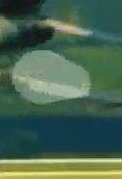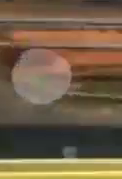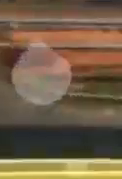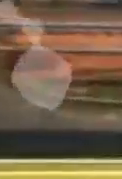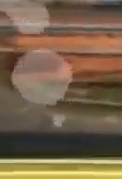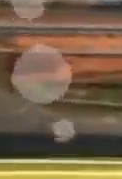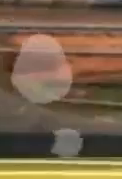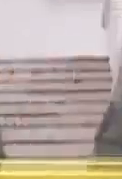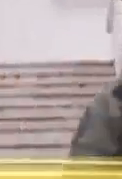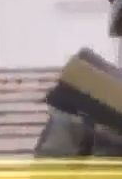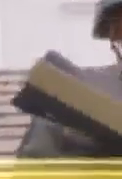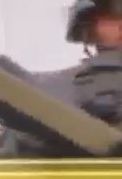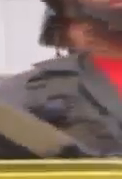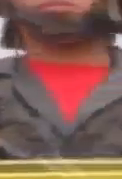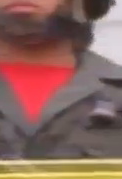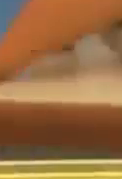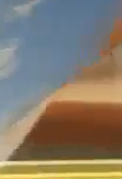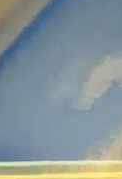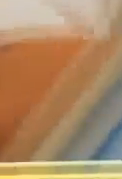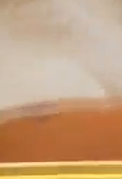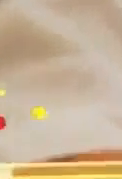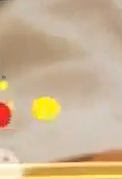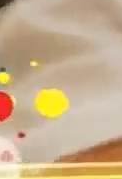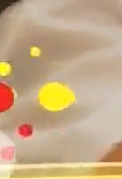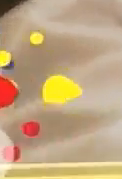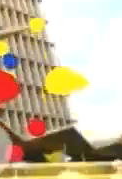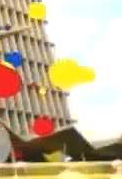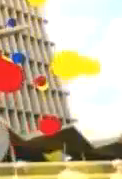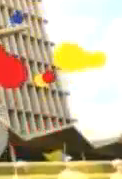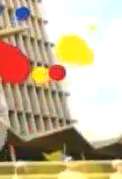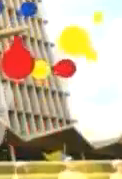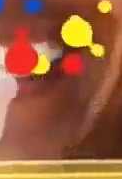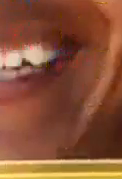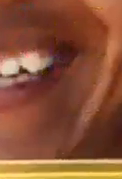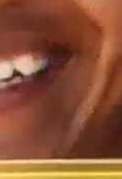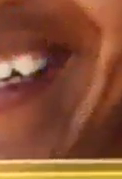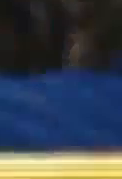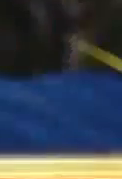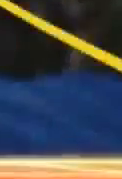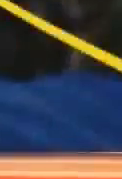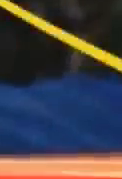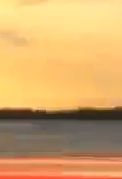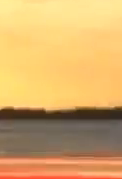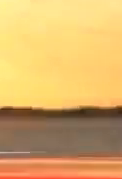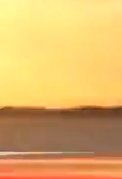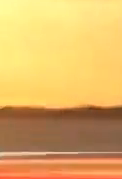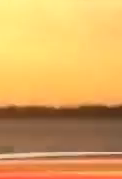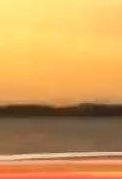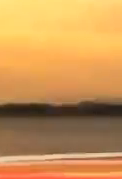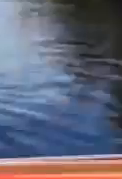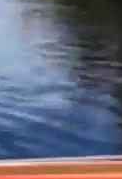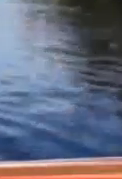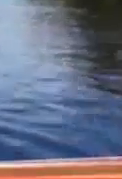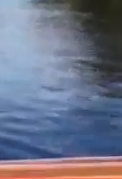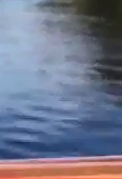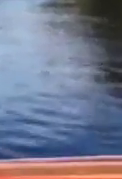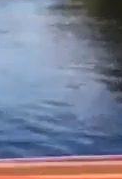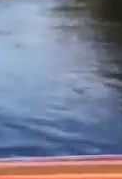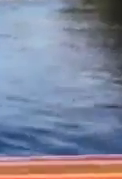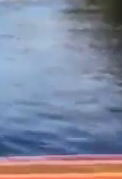Ha culminado esta transmisión conjunta de radio y televisión. Gracias